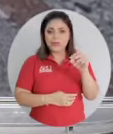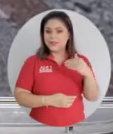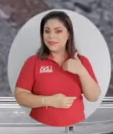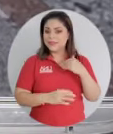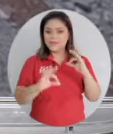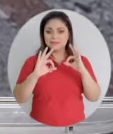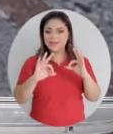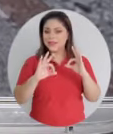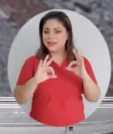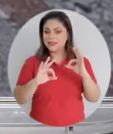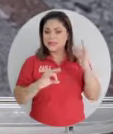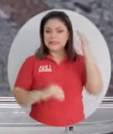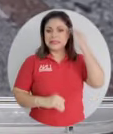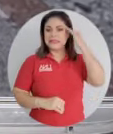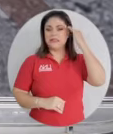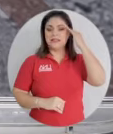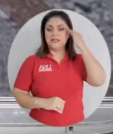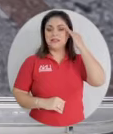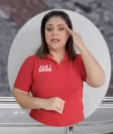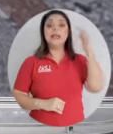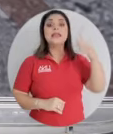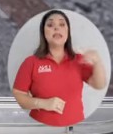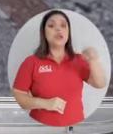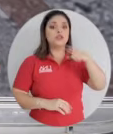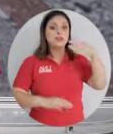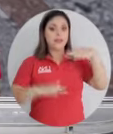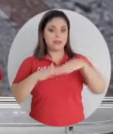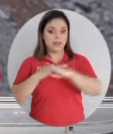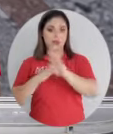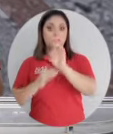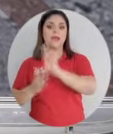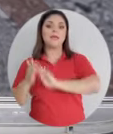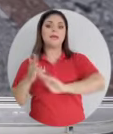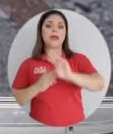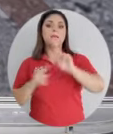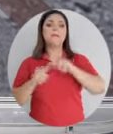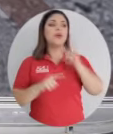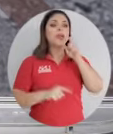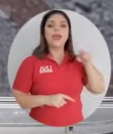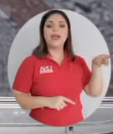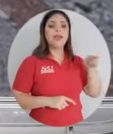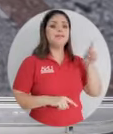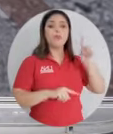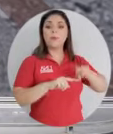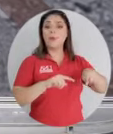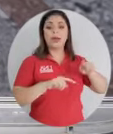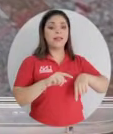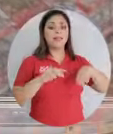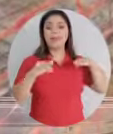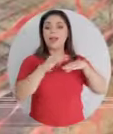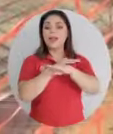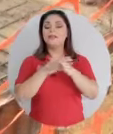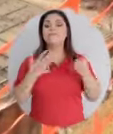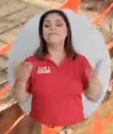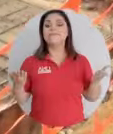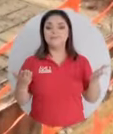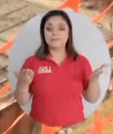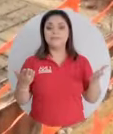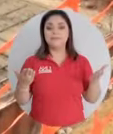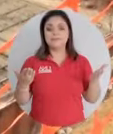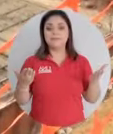tienen la oportunidad de ingresar a las universidades, y si nos volvemos a ver dónde está la situación más compleja y